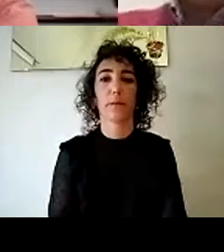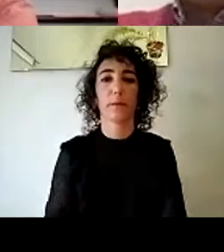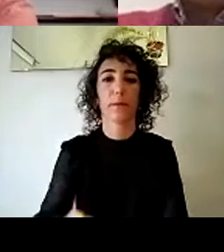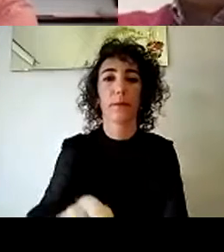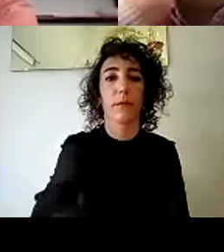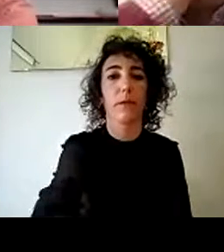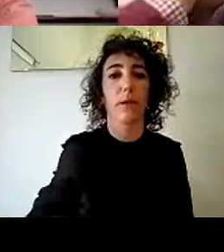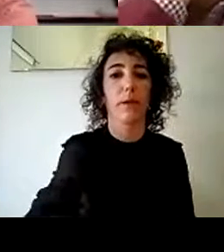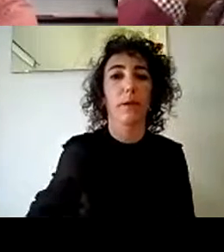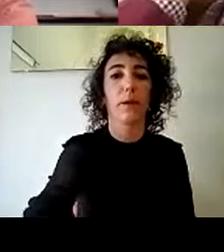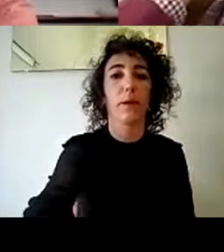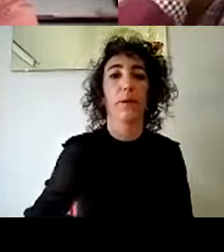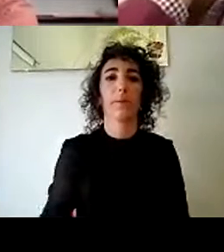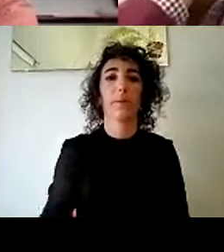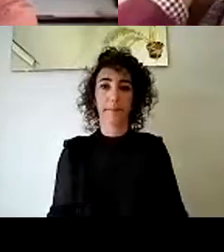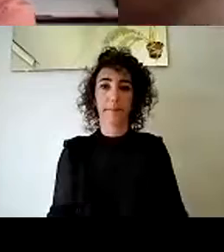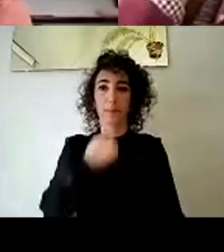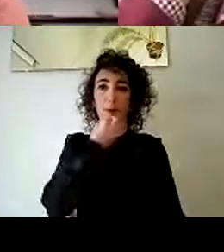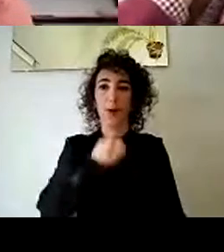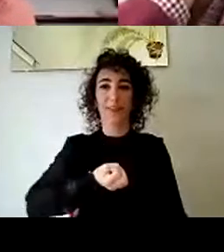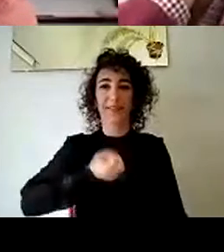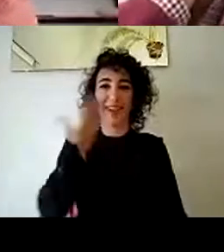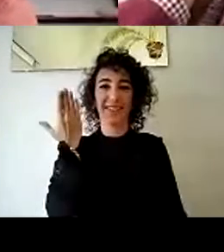Sí. Buenos días.